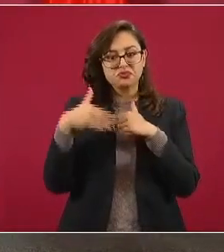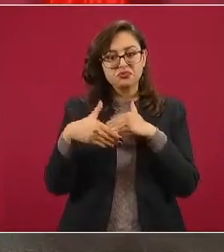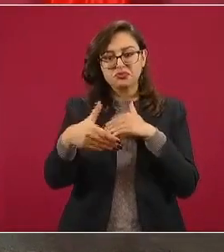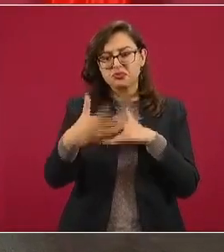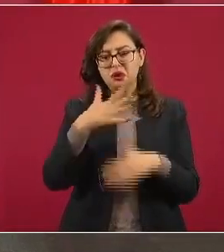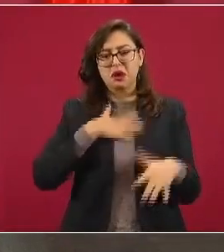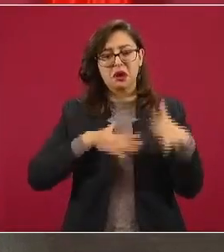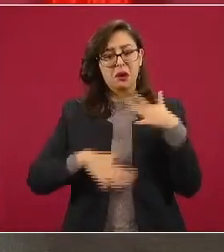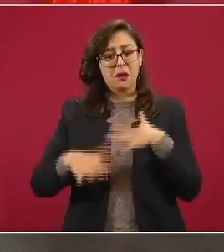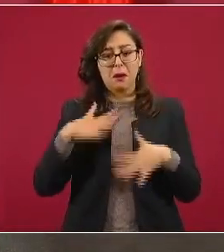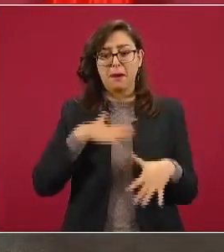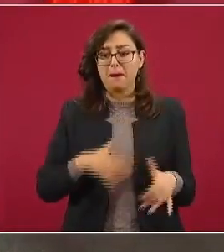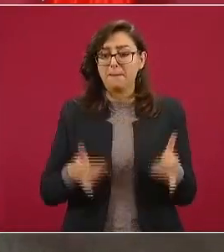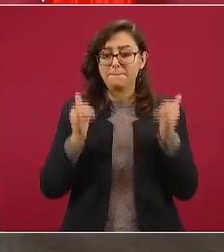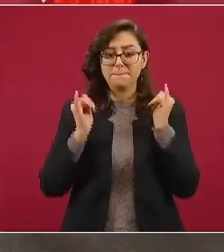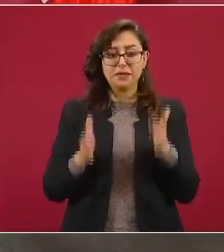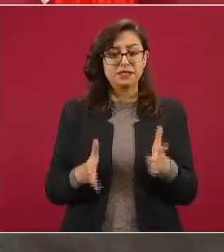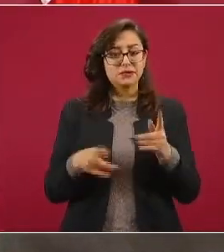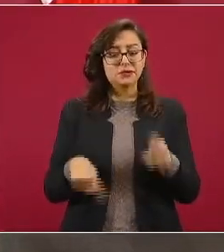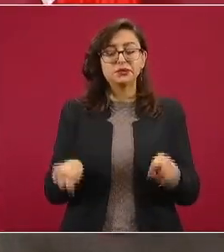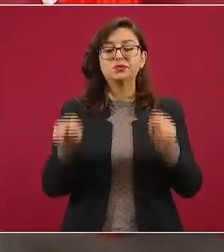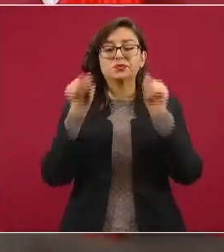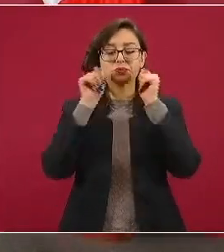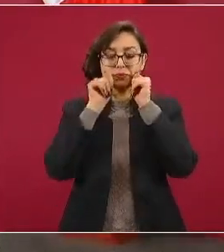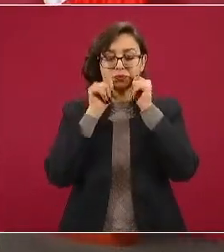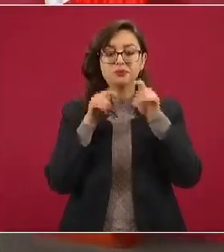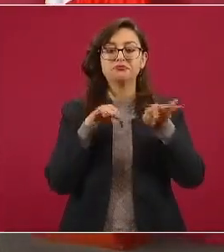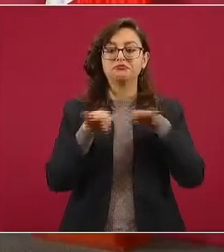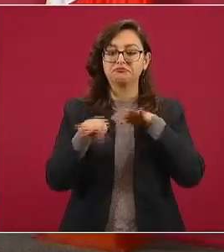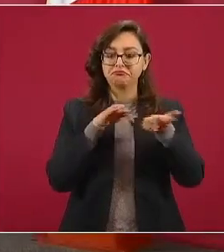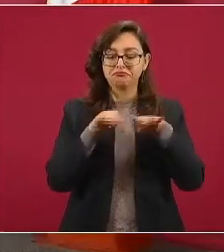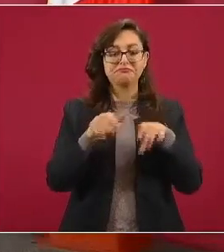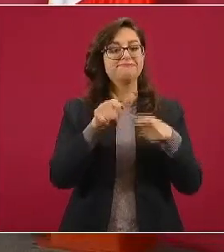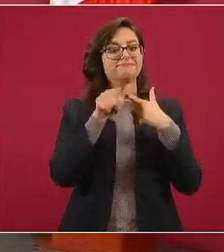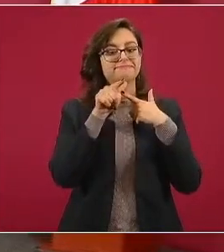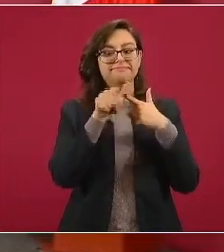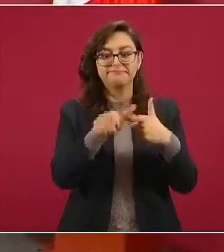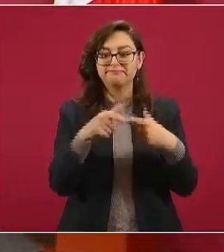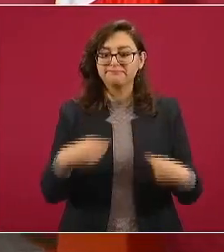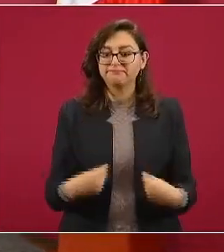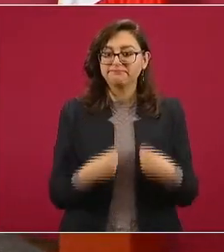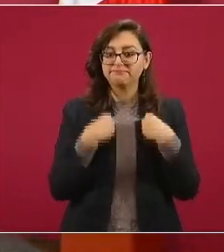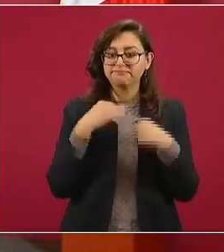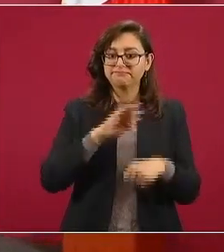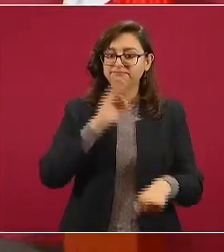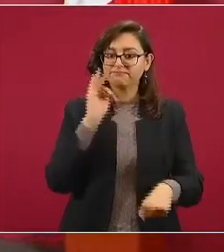fatiga, sigan trabajando, salvando vidas.